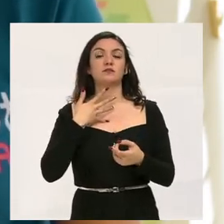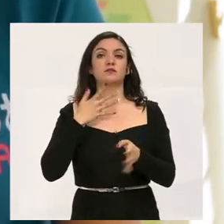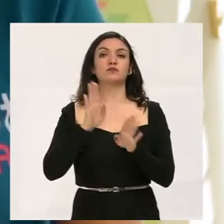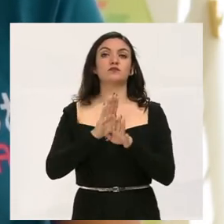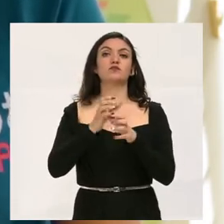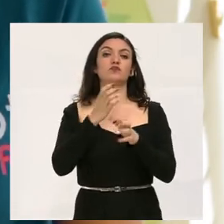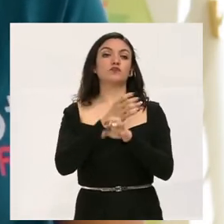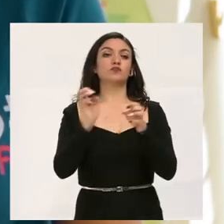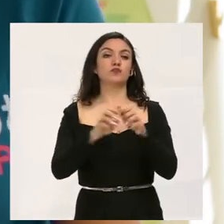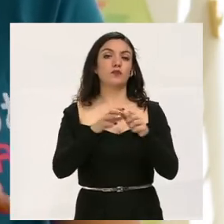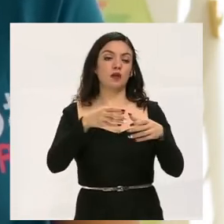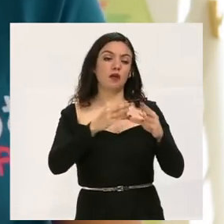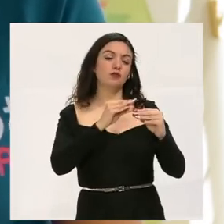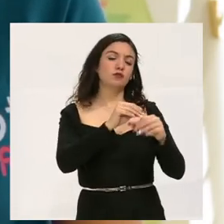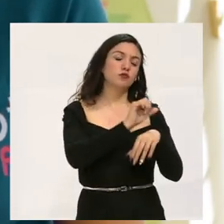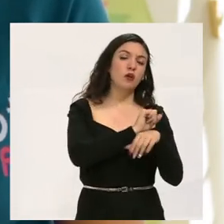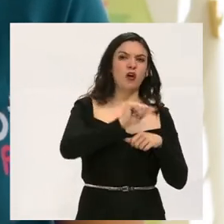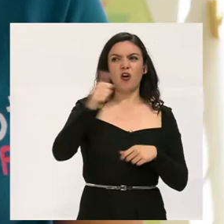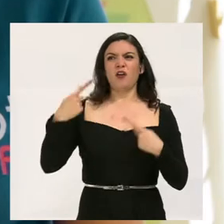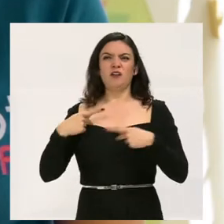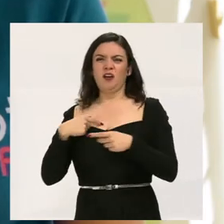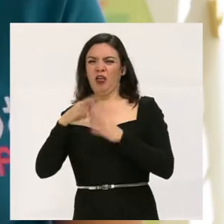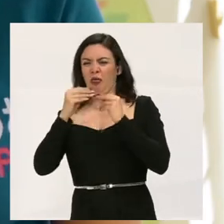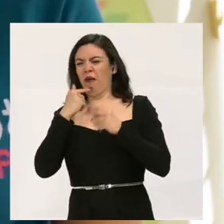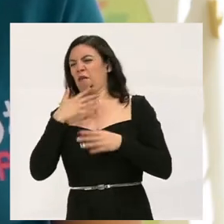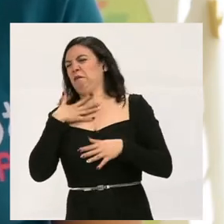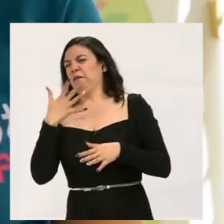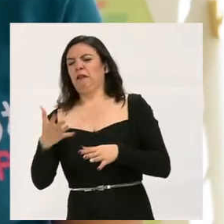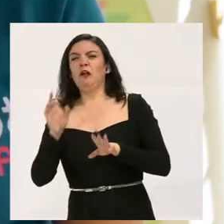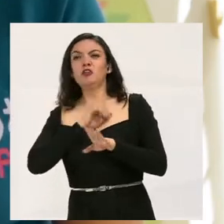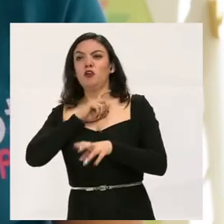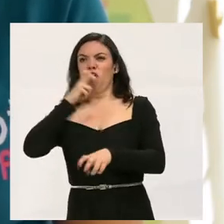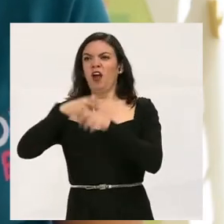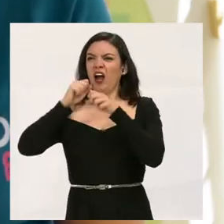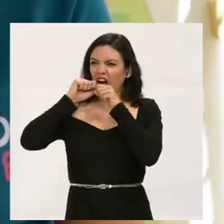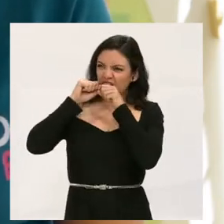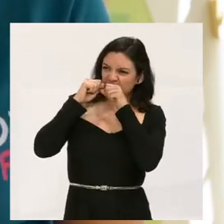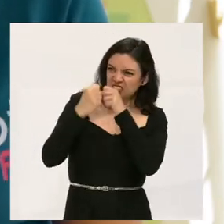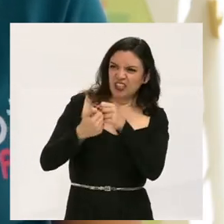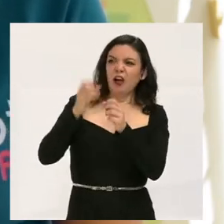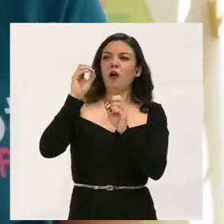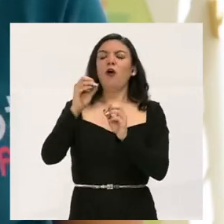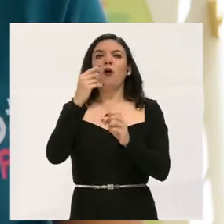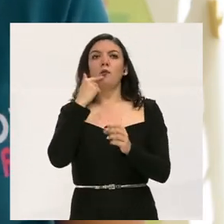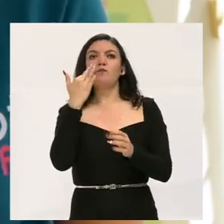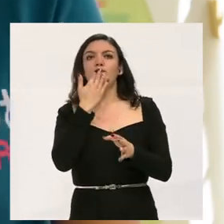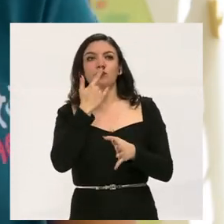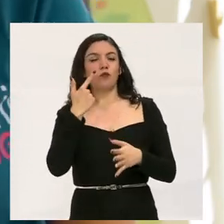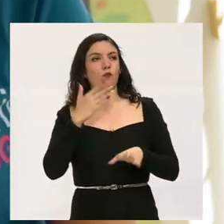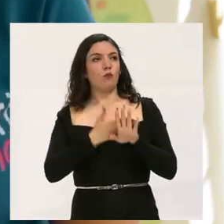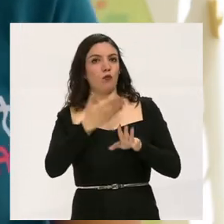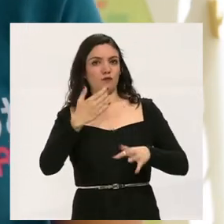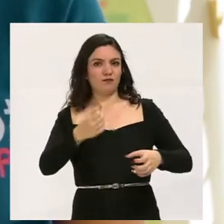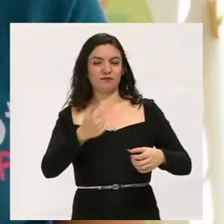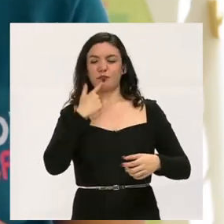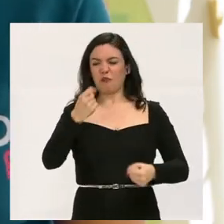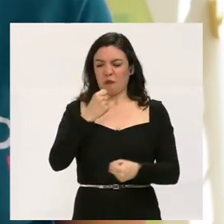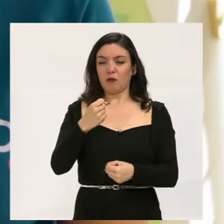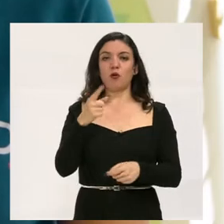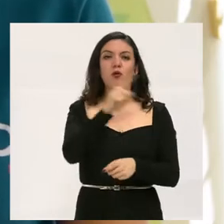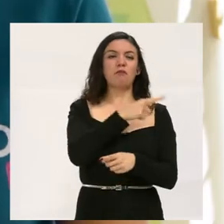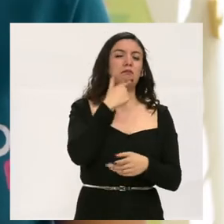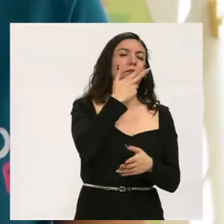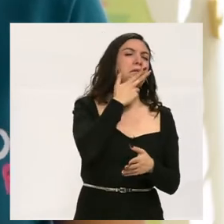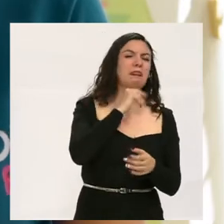ahora sí que cosas blandas y suaves otros que solamente toleran cosas crujientes o sabores muy fuertes o